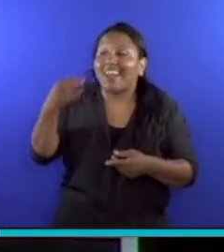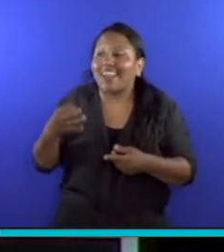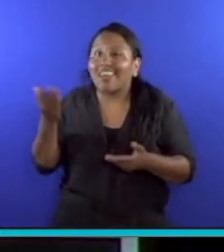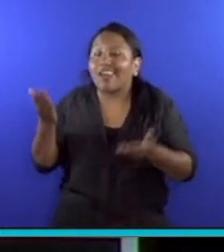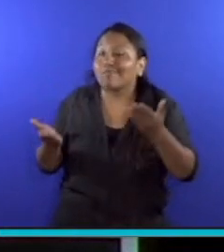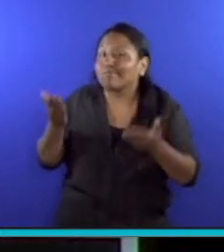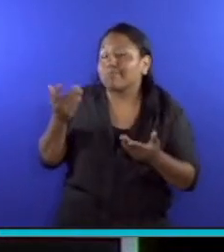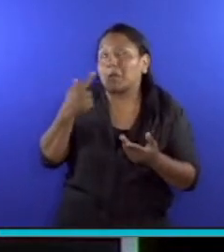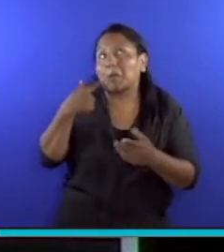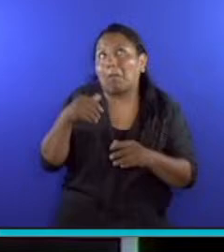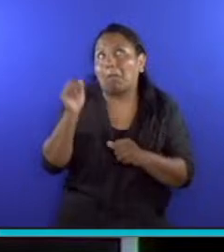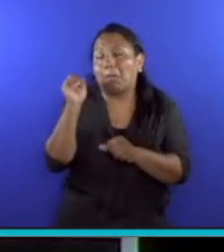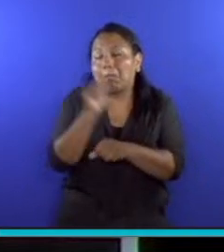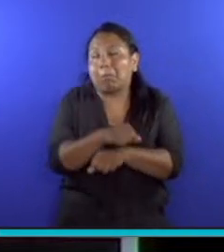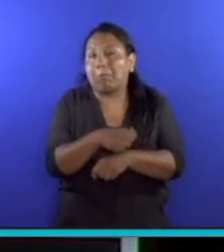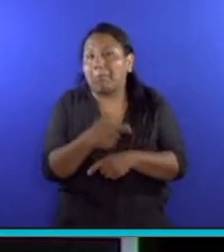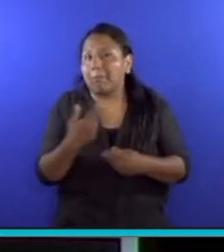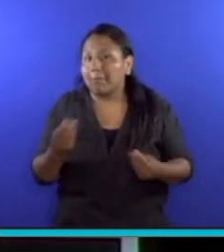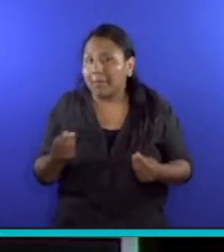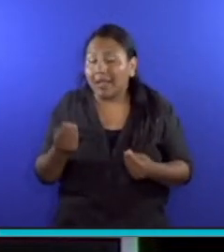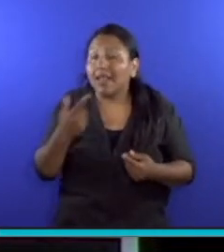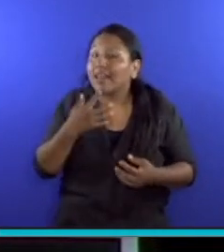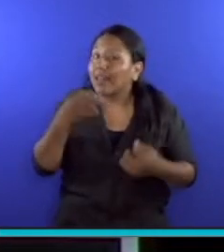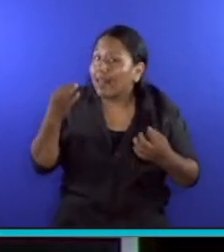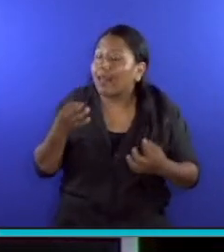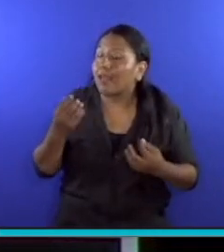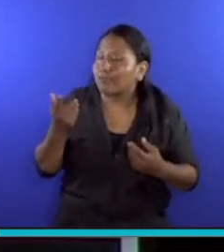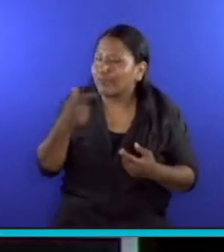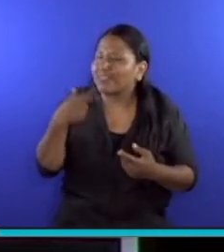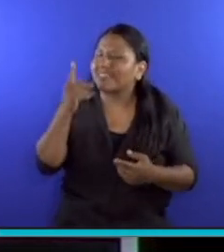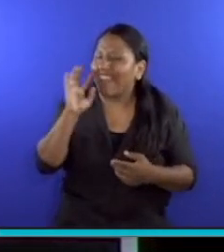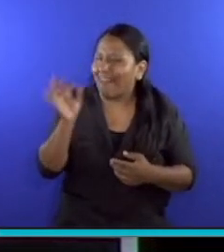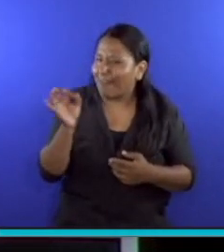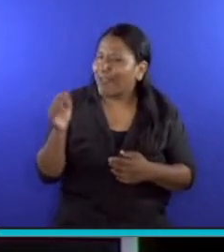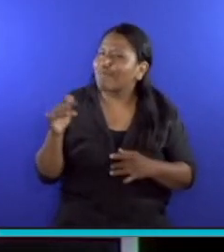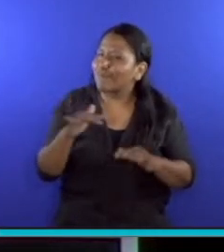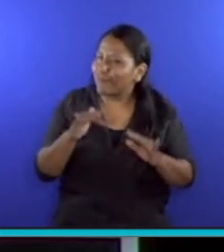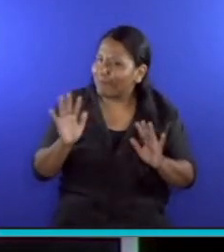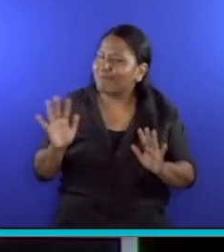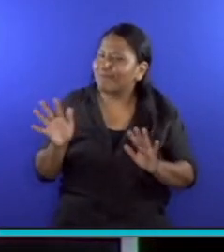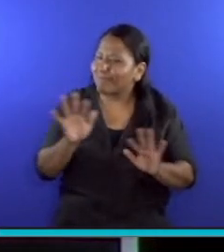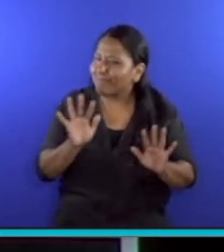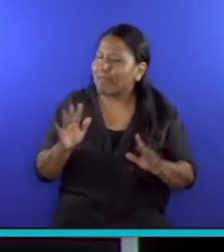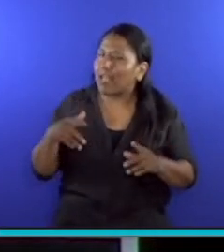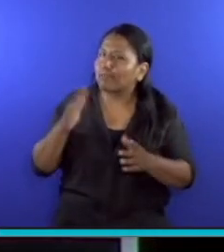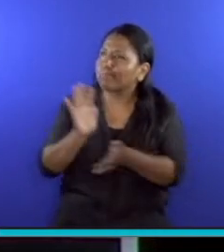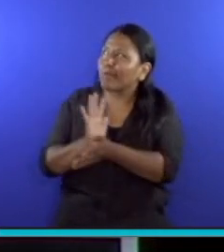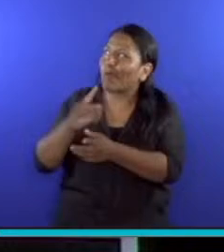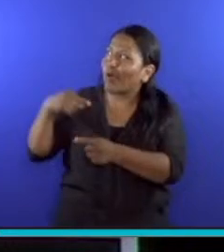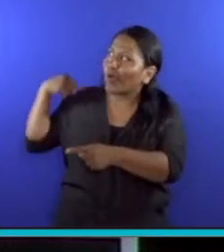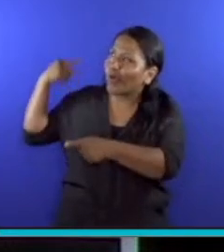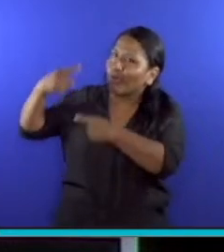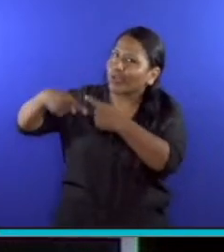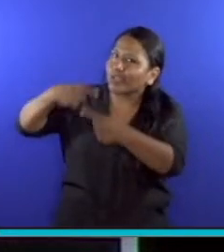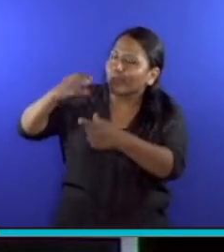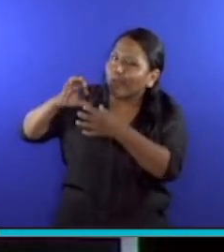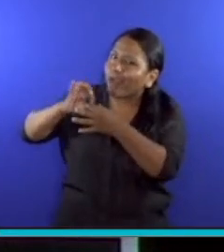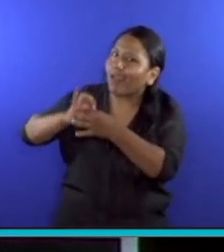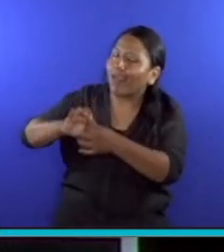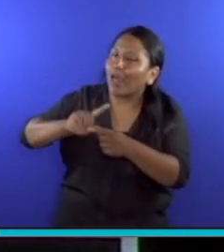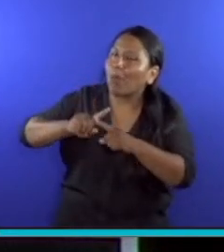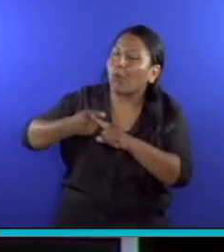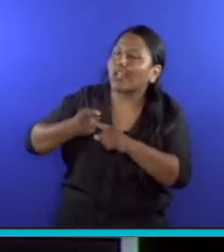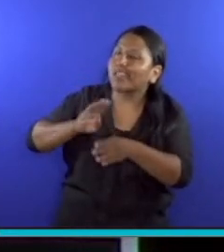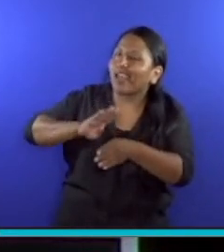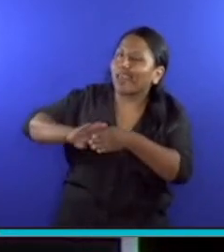otro lado, digamos. Hay mucho de eso que nos suena, ¿no es cierto? Hay mucha continuidad en esas políticas de endeudamiento con